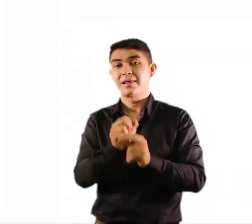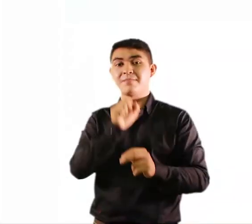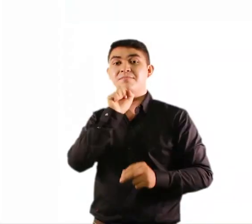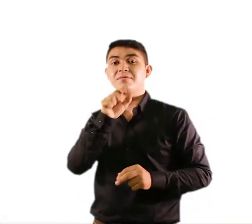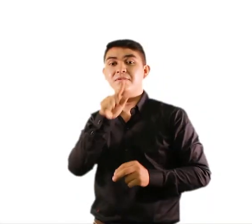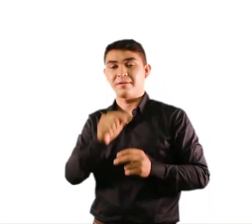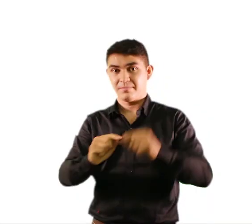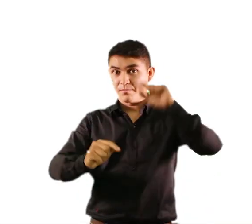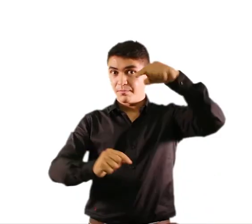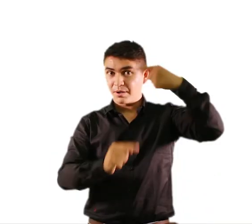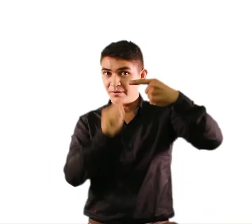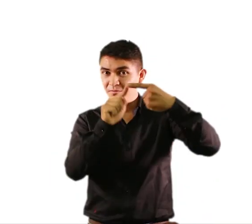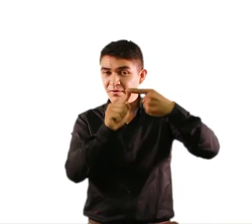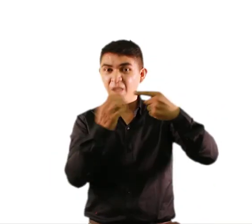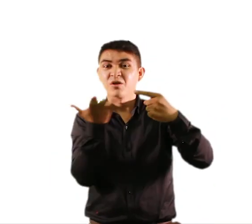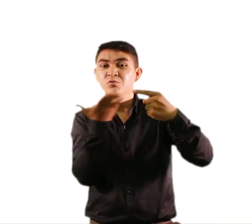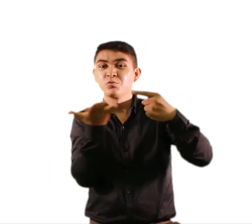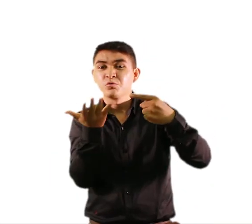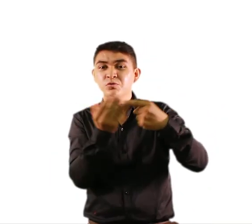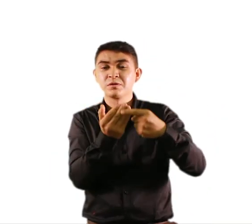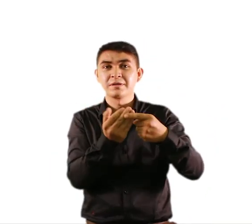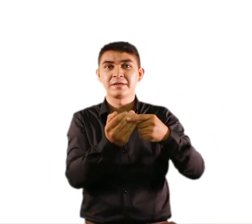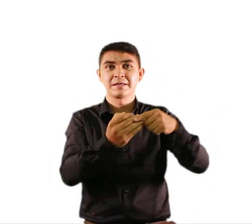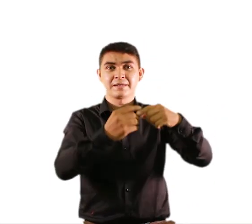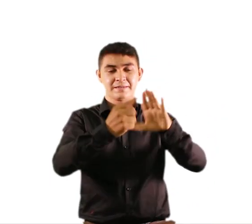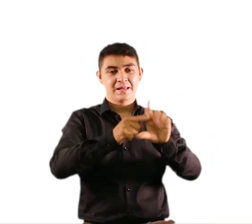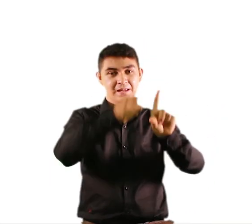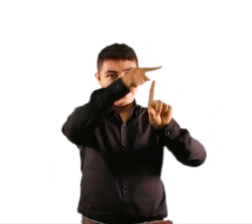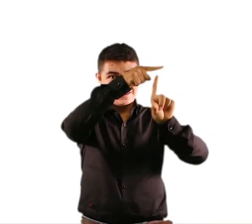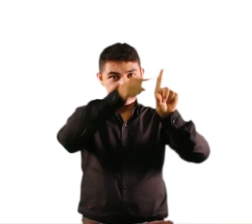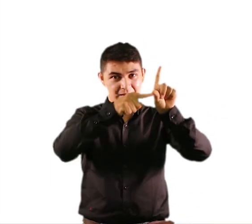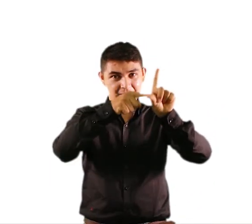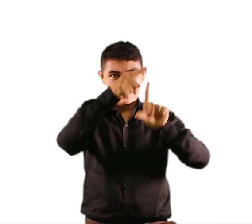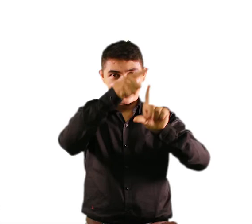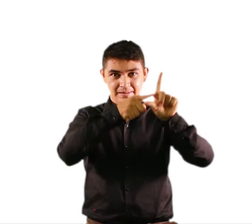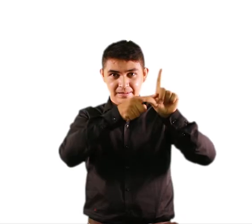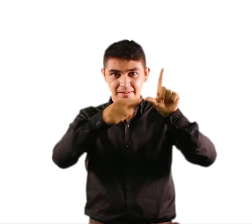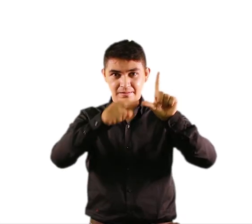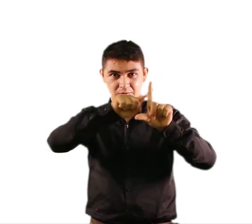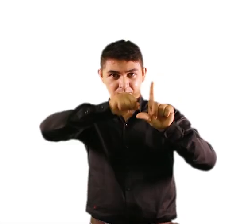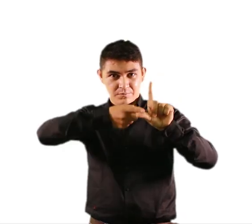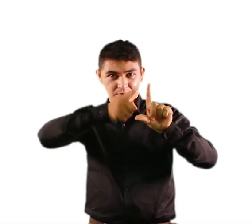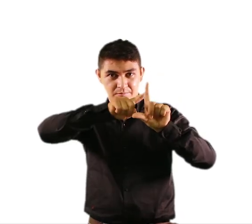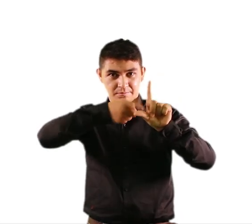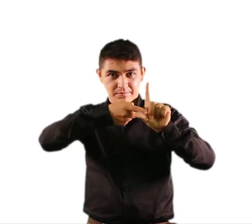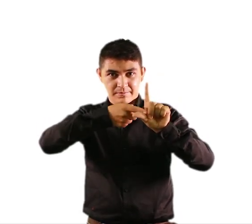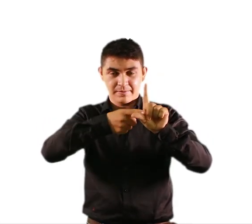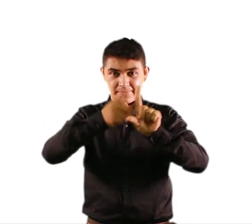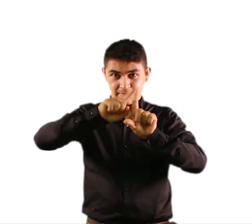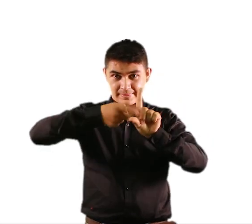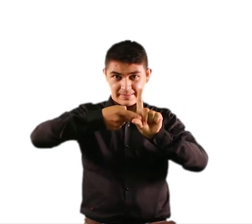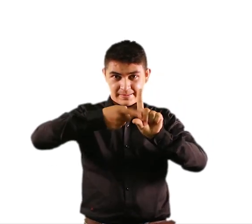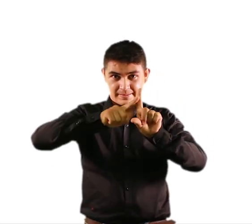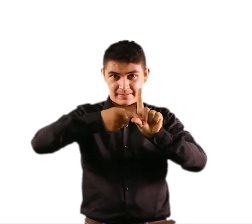Primero, ¿dónde se encuentra el ángulo recto del triángulo que se forma?